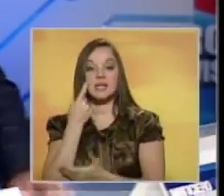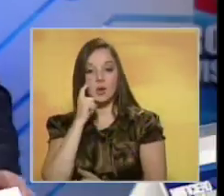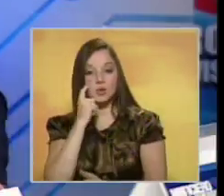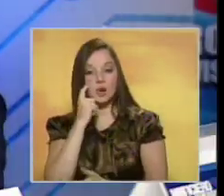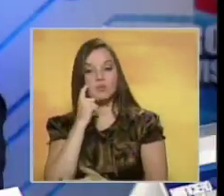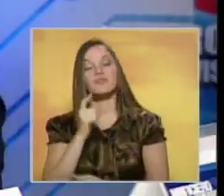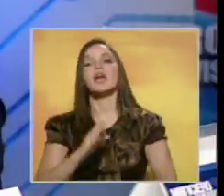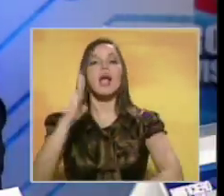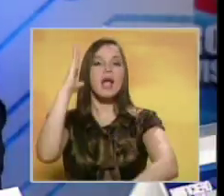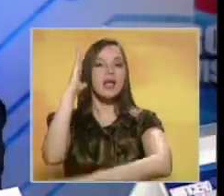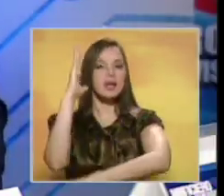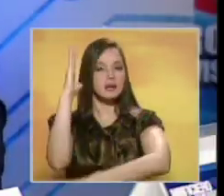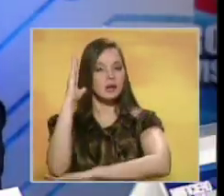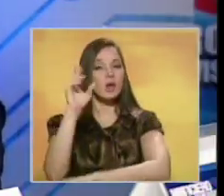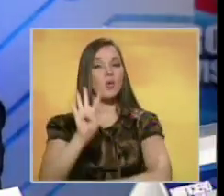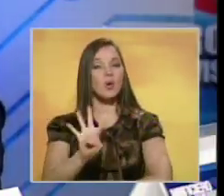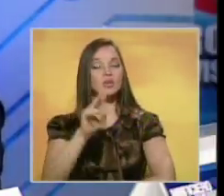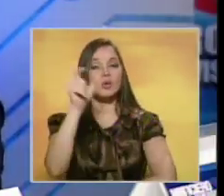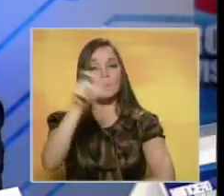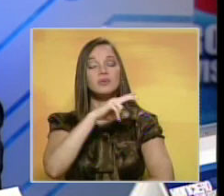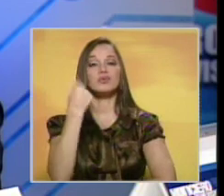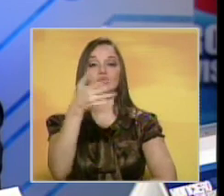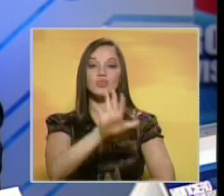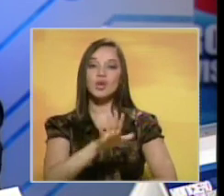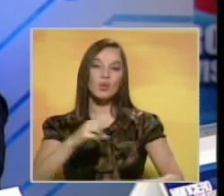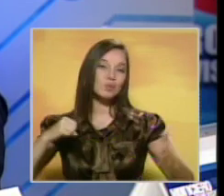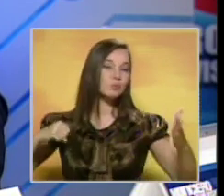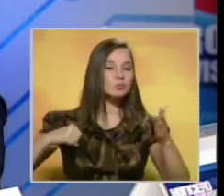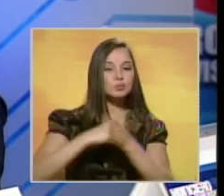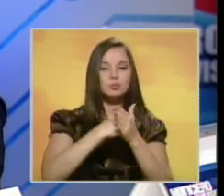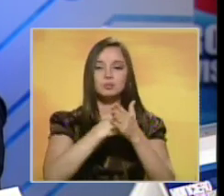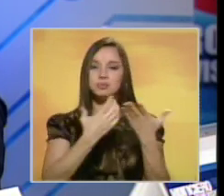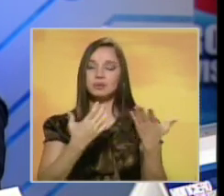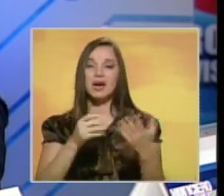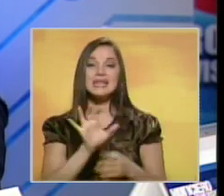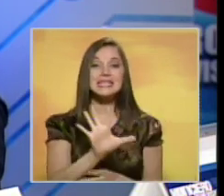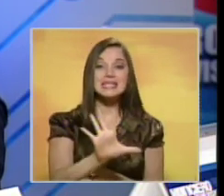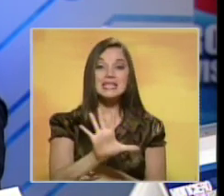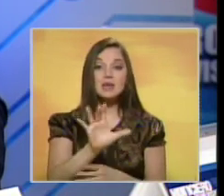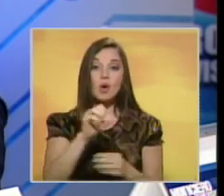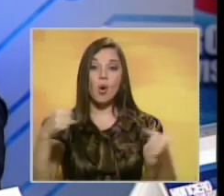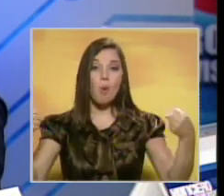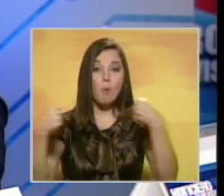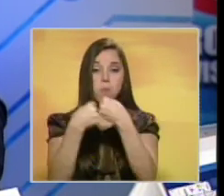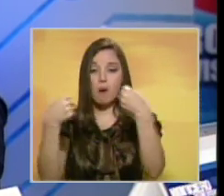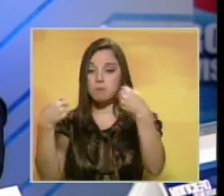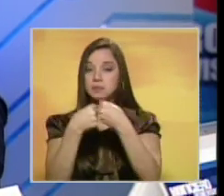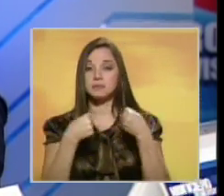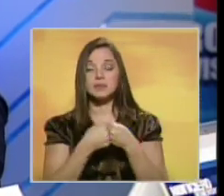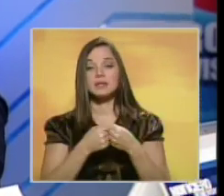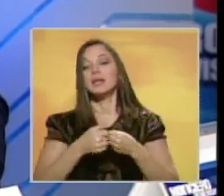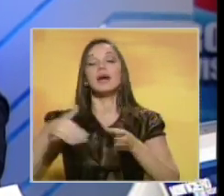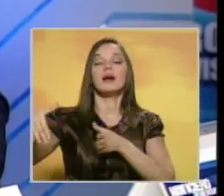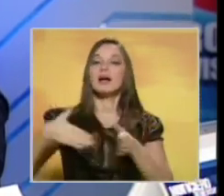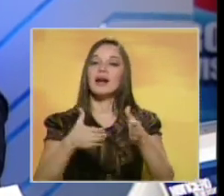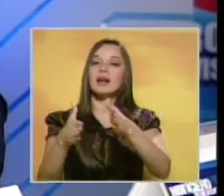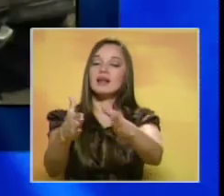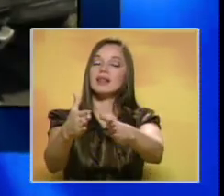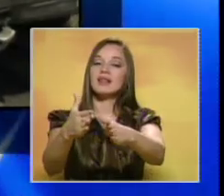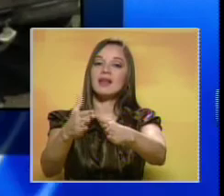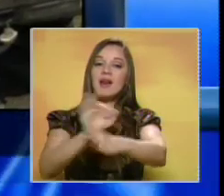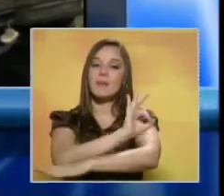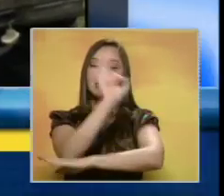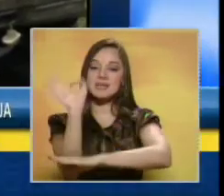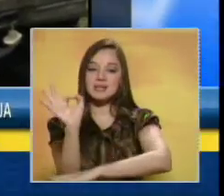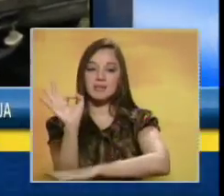En Lara, al menos 4 personas perdieron la vida en una colisión múltiple que involucró 5 vehículos en la carretera Barquisimeto a Carigua. El